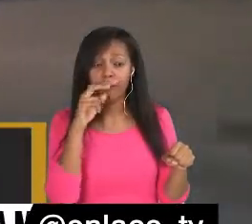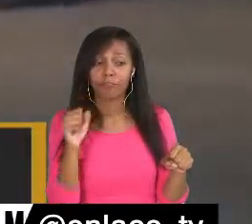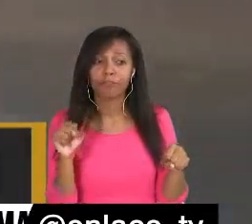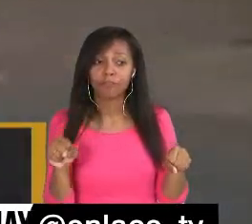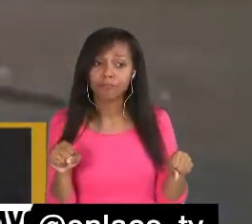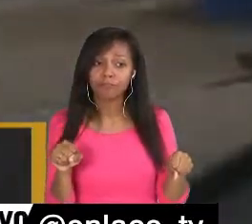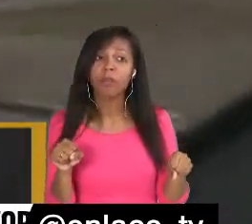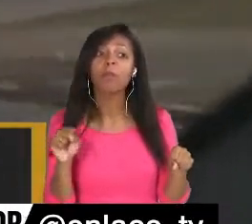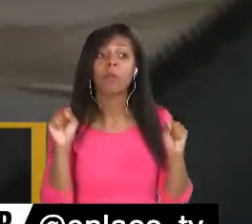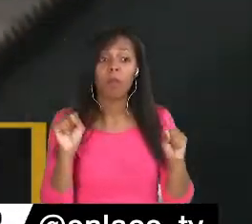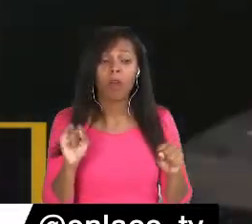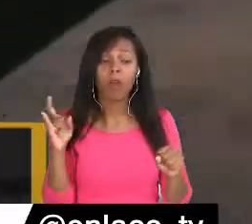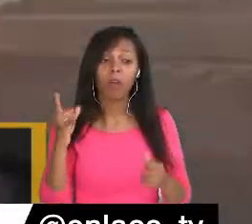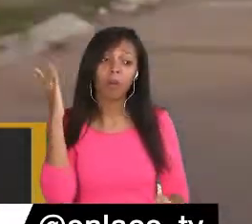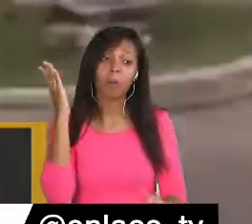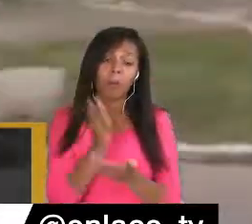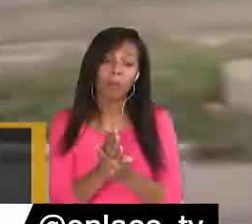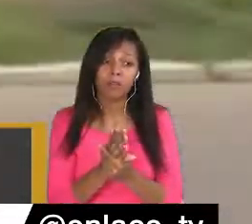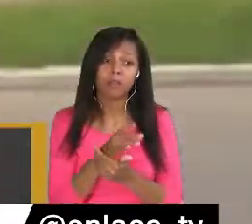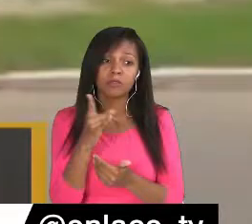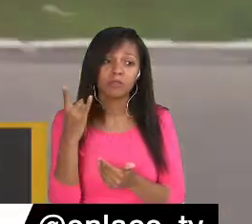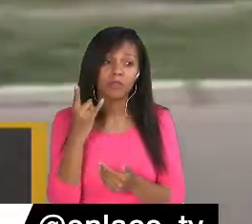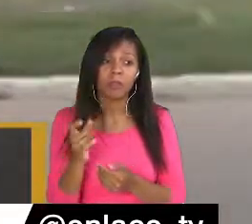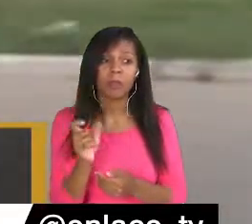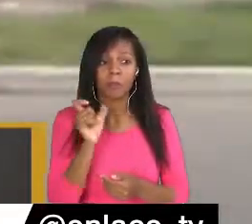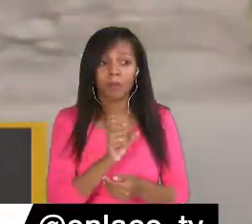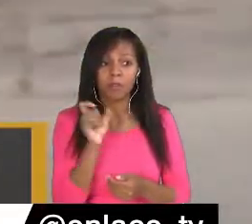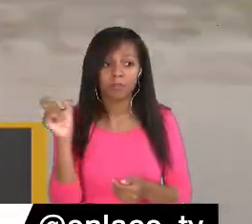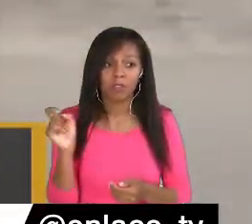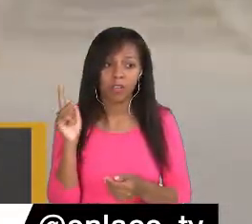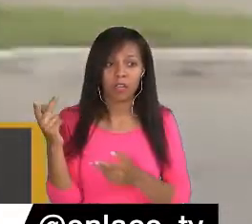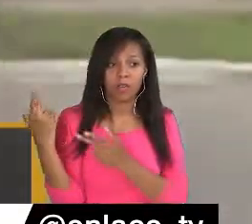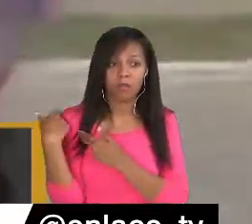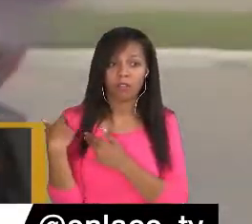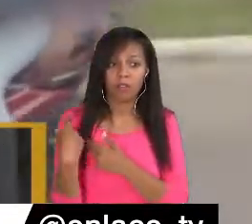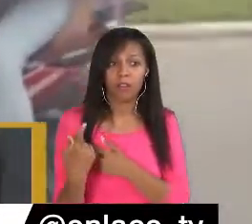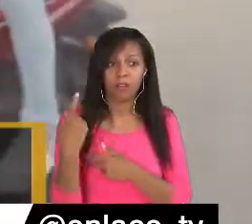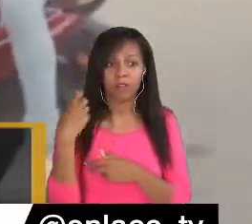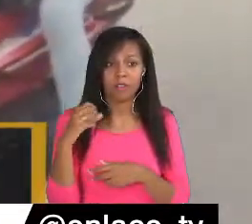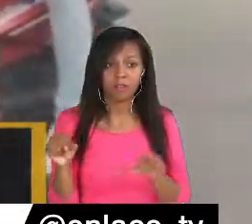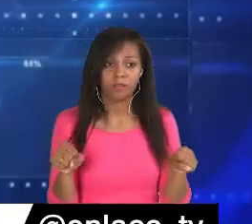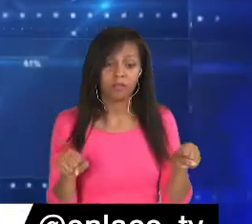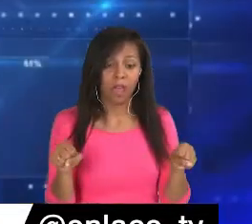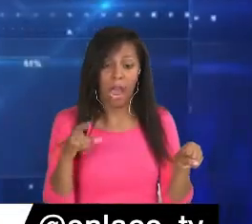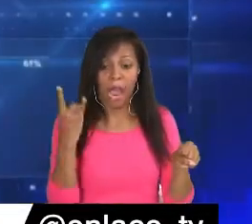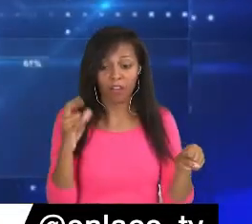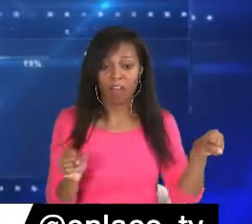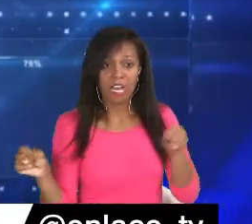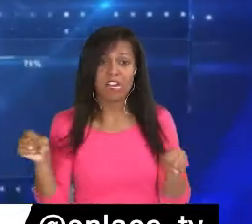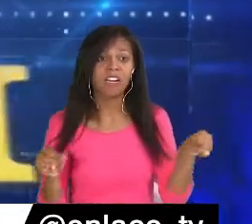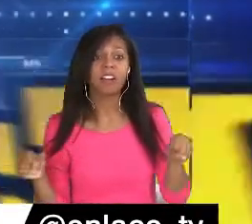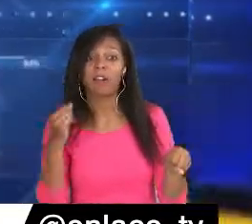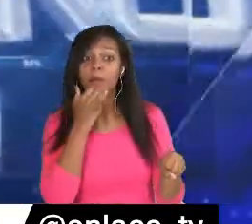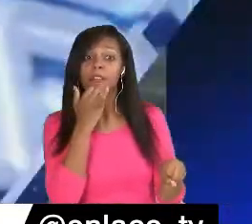podrían sufrir graves lesiones si el conductor irresponsable de esta moto pierde el control.